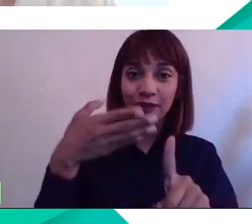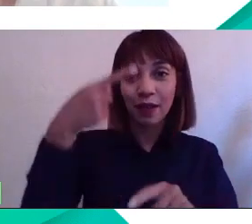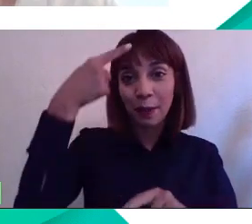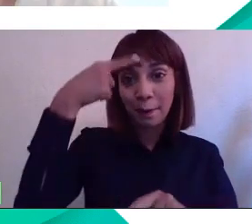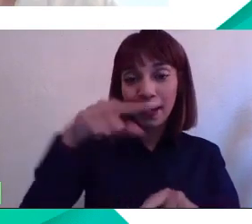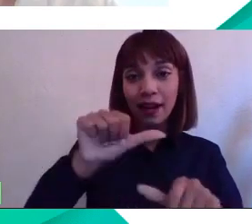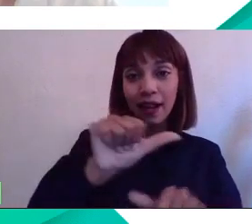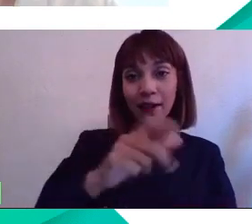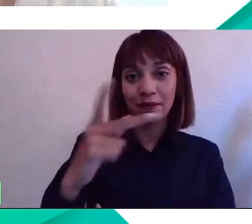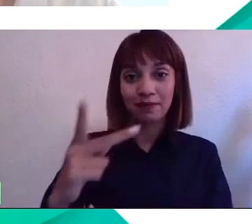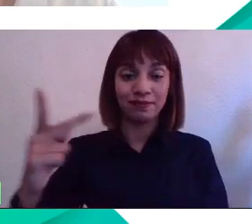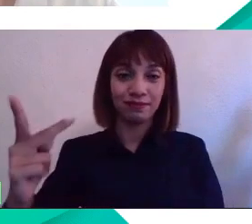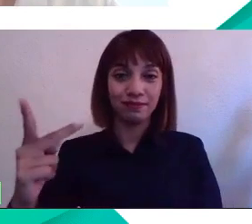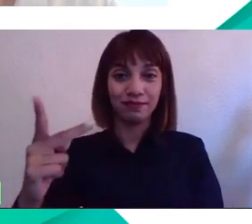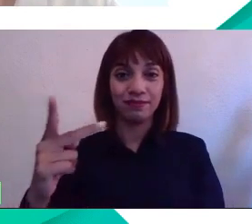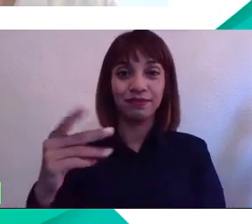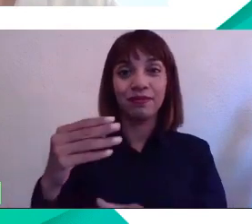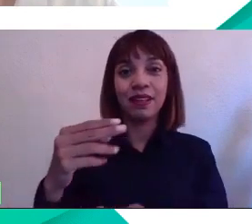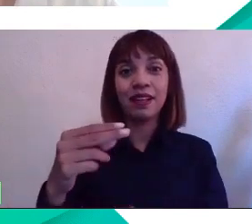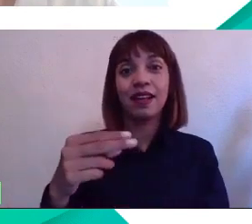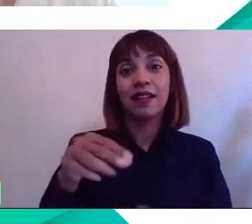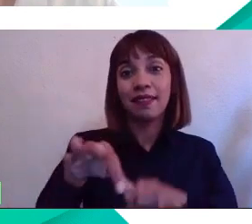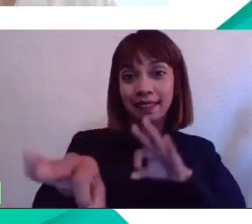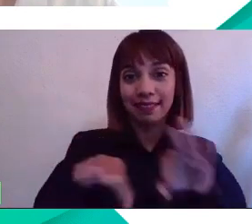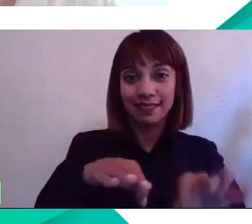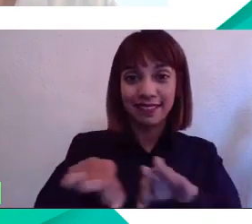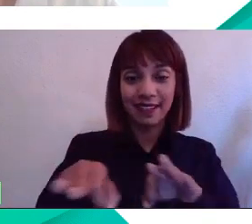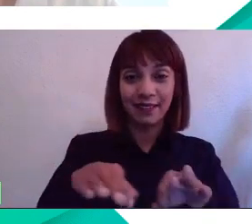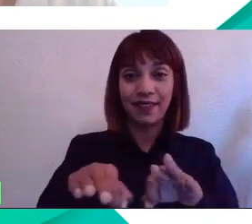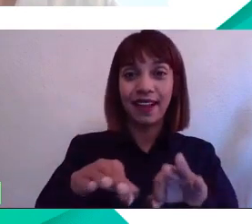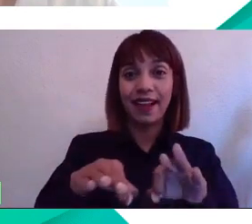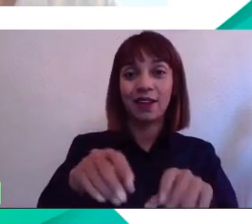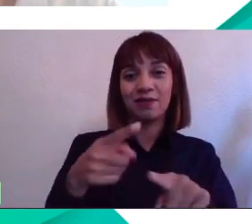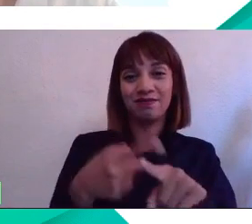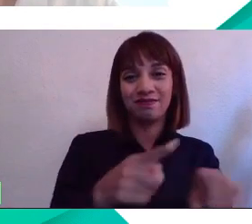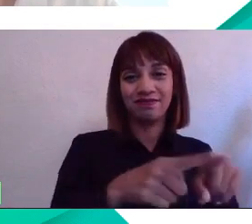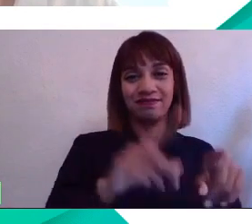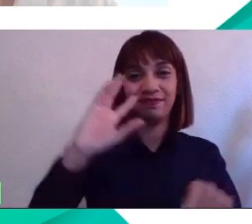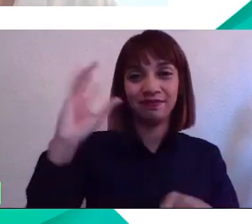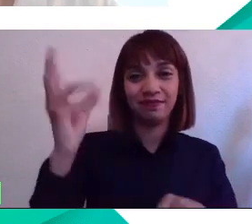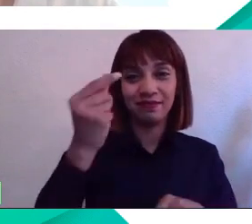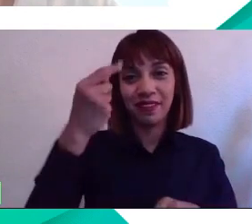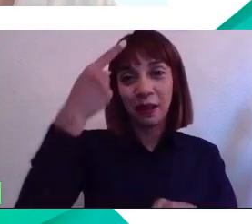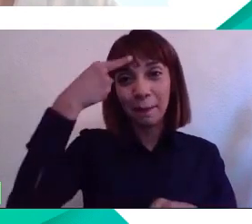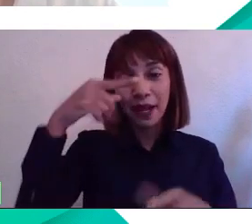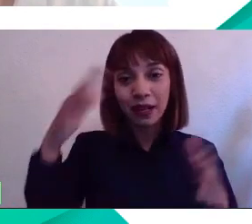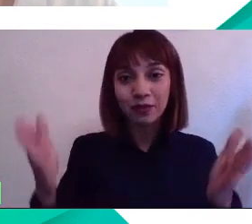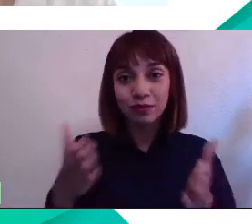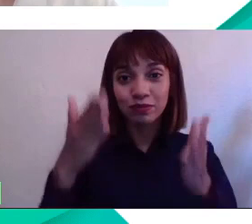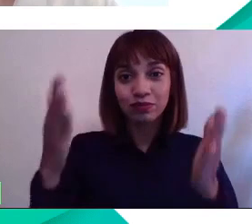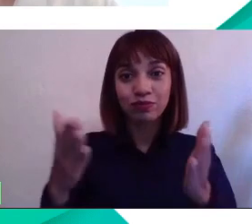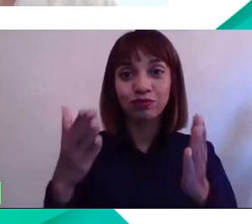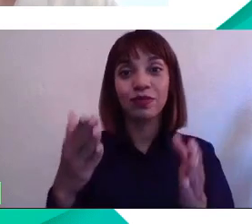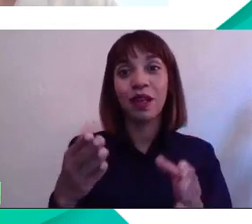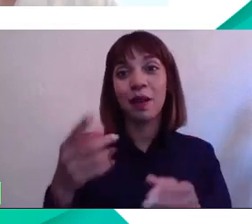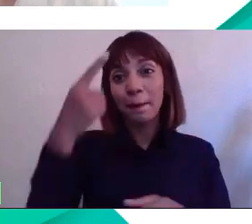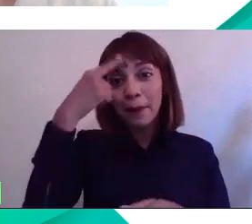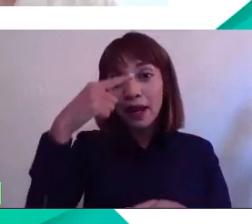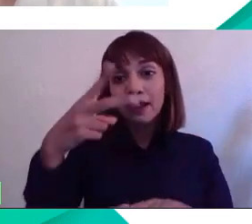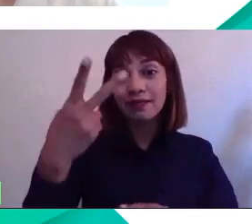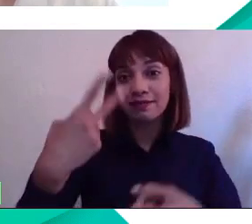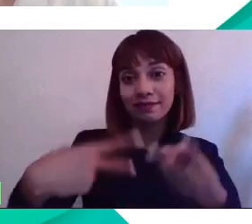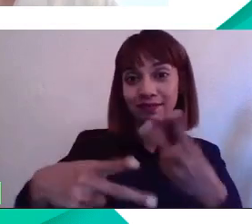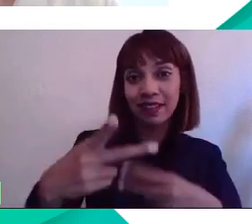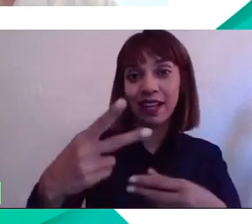ONGs. Actualmente, entonces, trabaja con el equipo de engagement digital de Oxfam, encargado de las campañas de publicidad digital para atraer nuevos leads